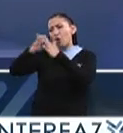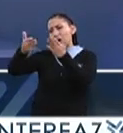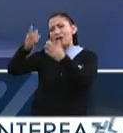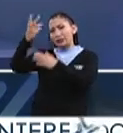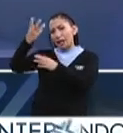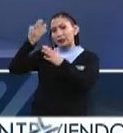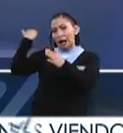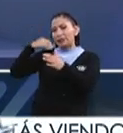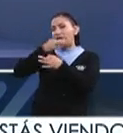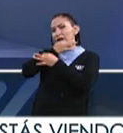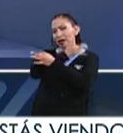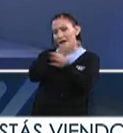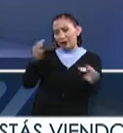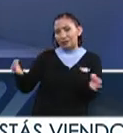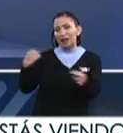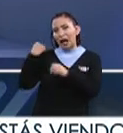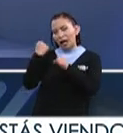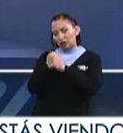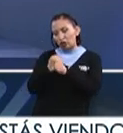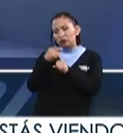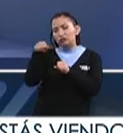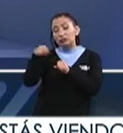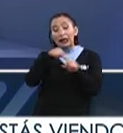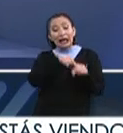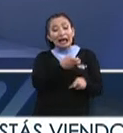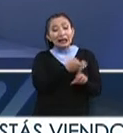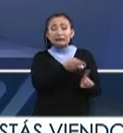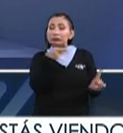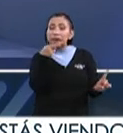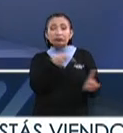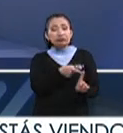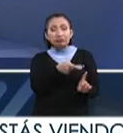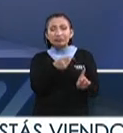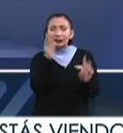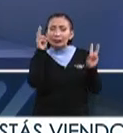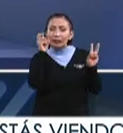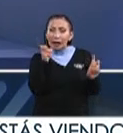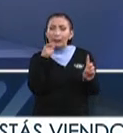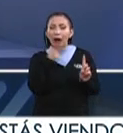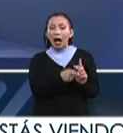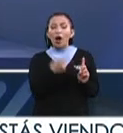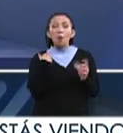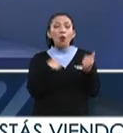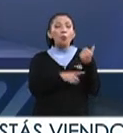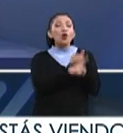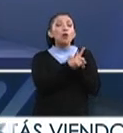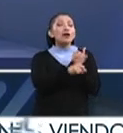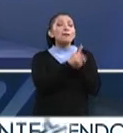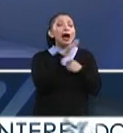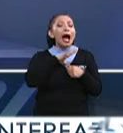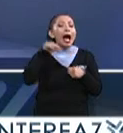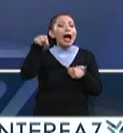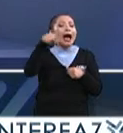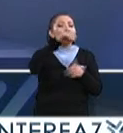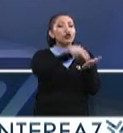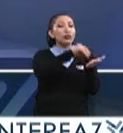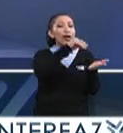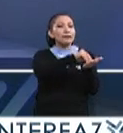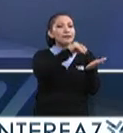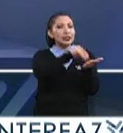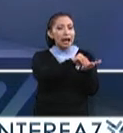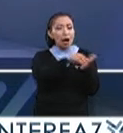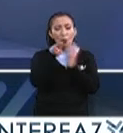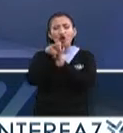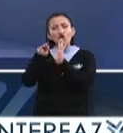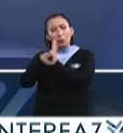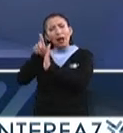otros 3 que hemos publicado en los últimos años, se centra principalmente en los obstáculos que se mantienen más allá de